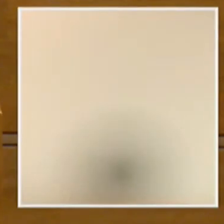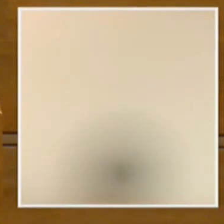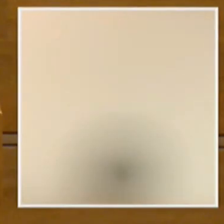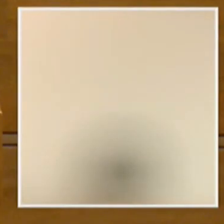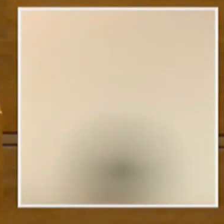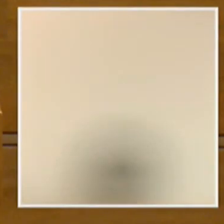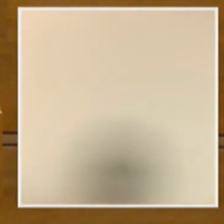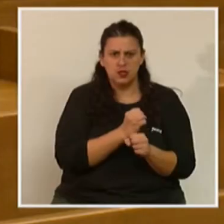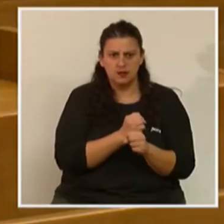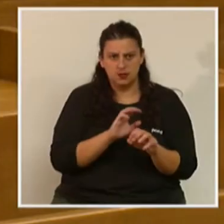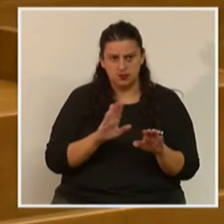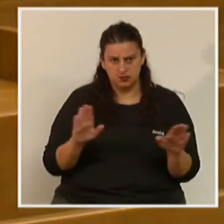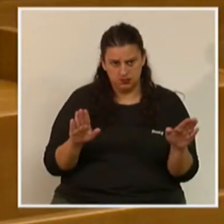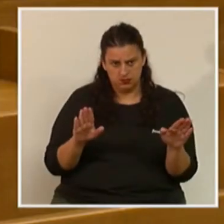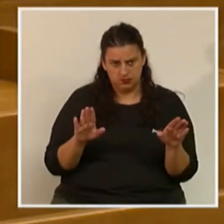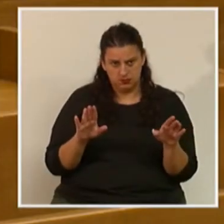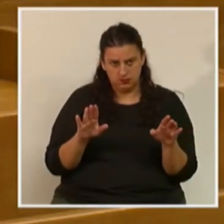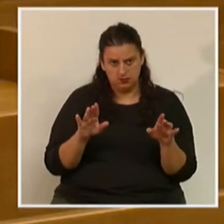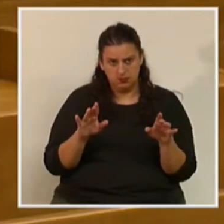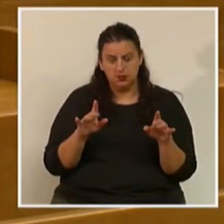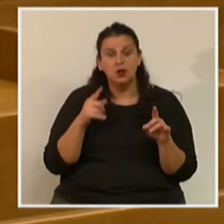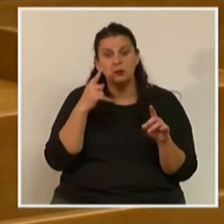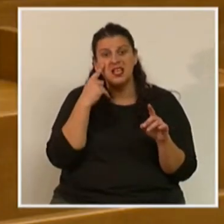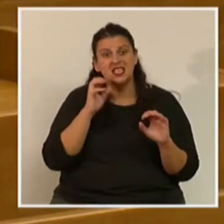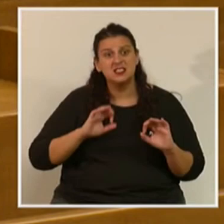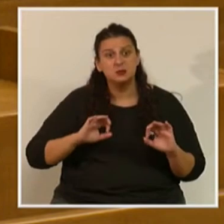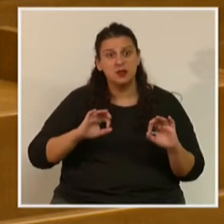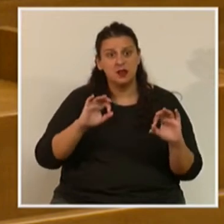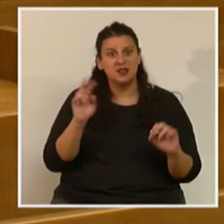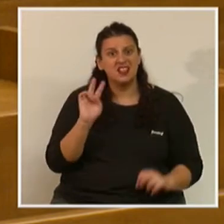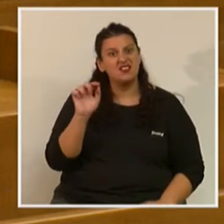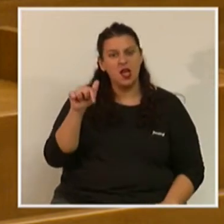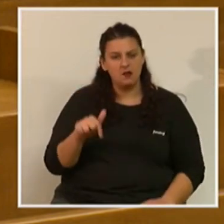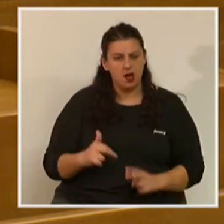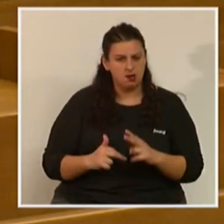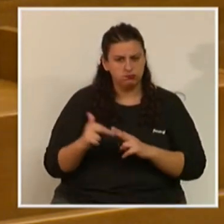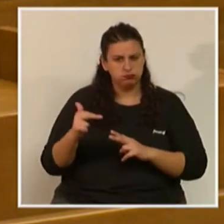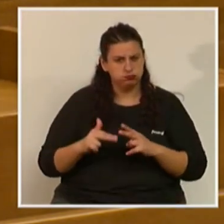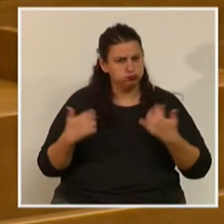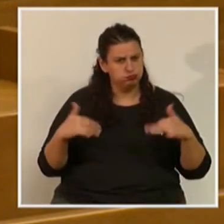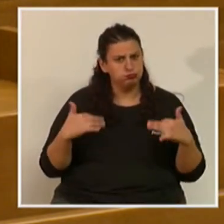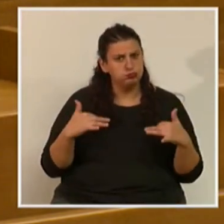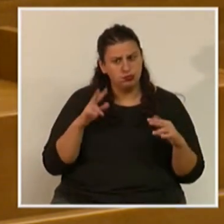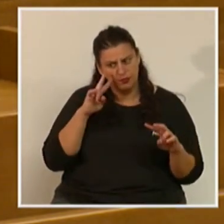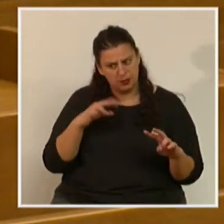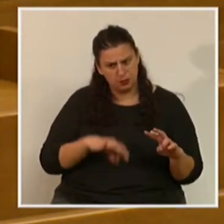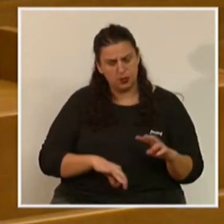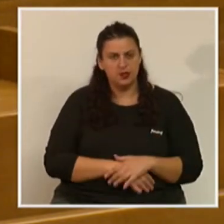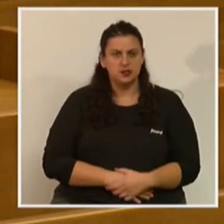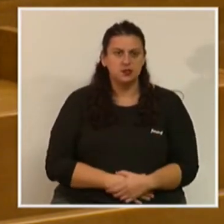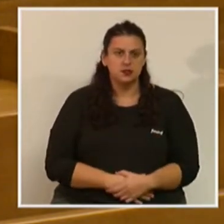media de las comunidades de régimen común y de esta forma poder garantizar los servicios fundamentales a los ciudadanos de la